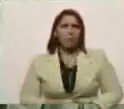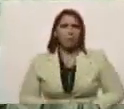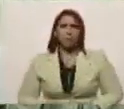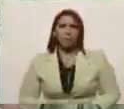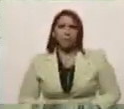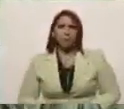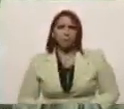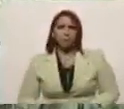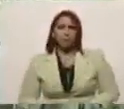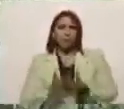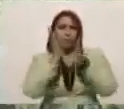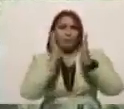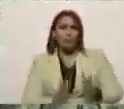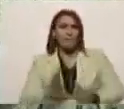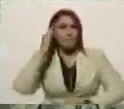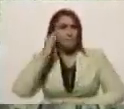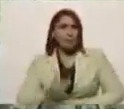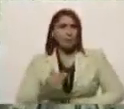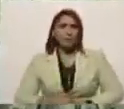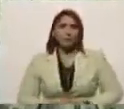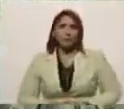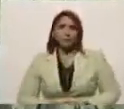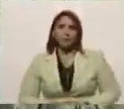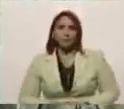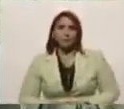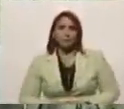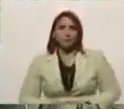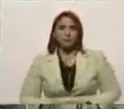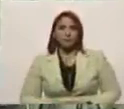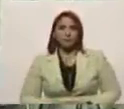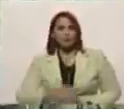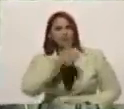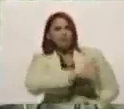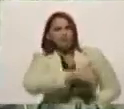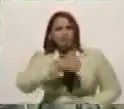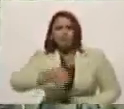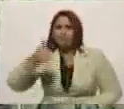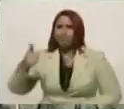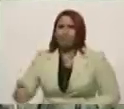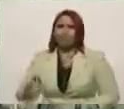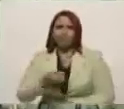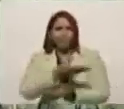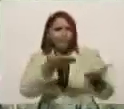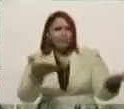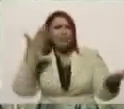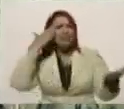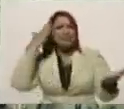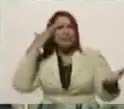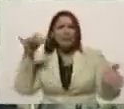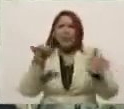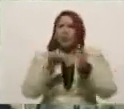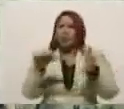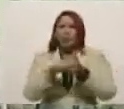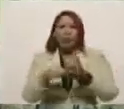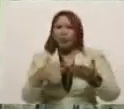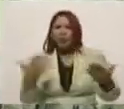en las academias militares. Cada uno de ustedes sepan de dónde venimos,